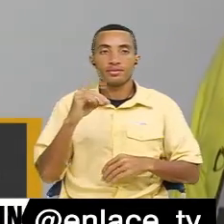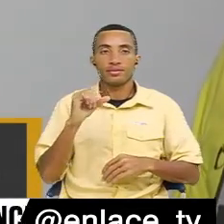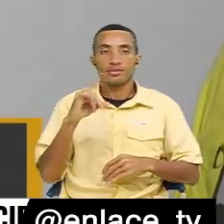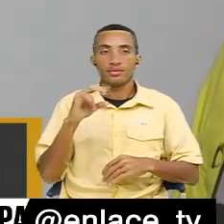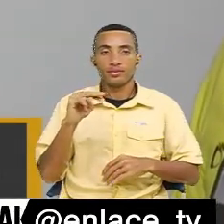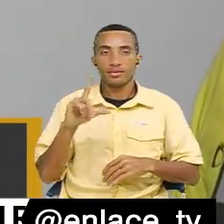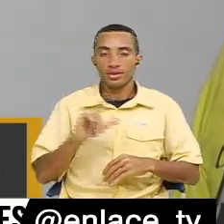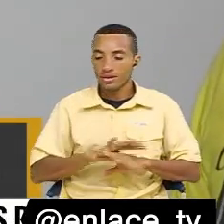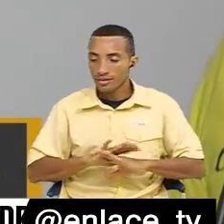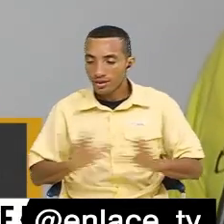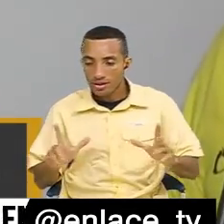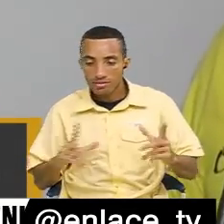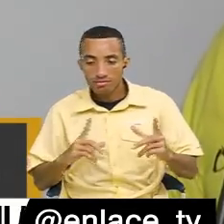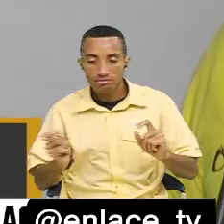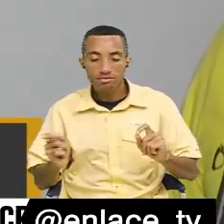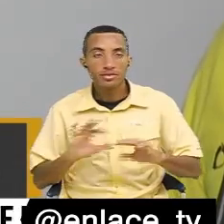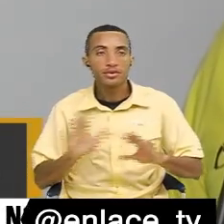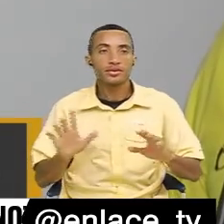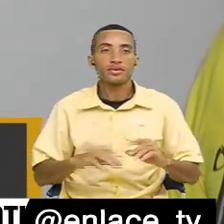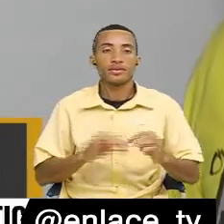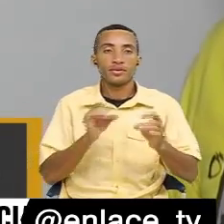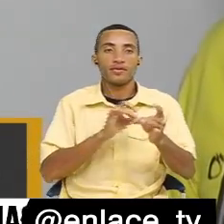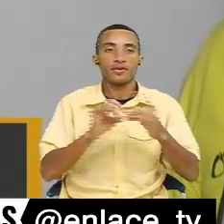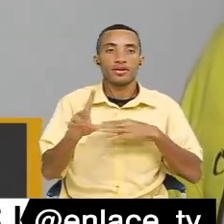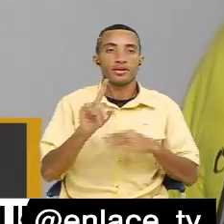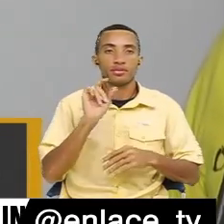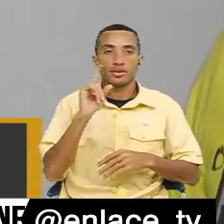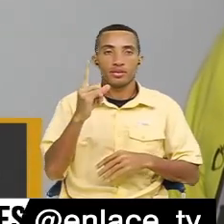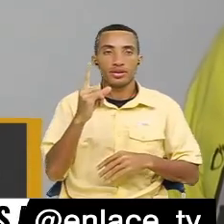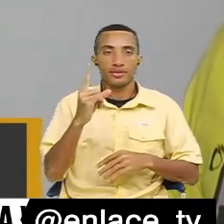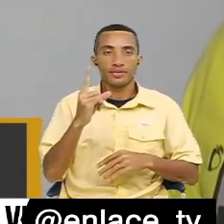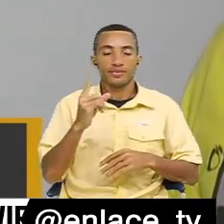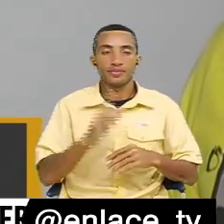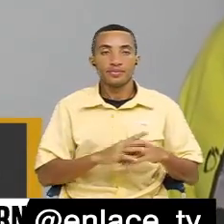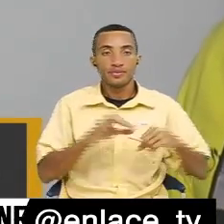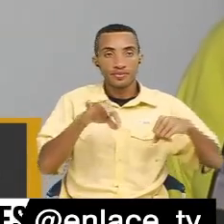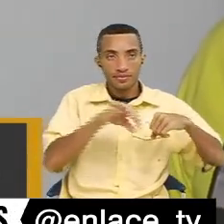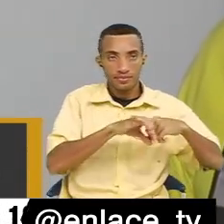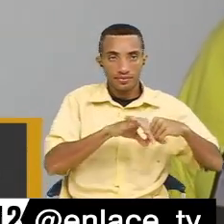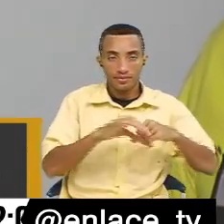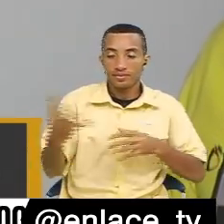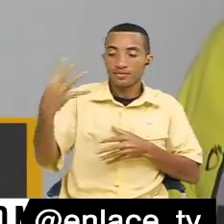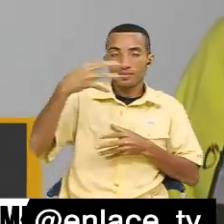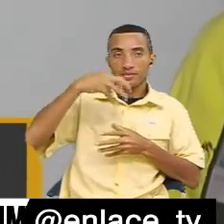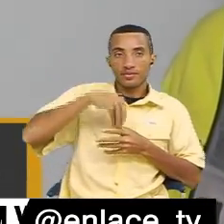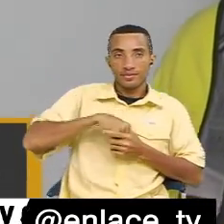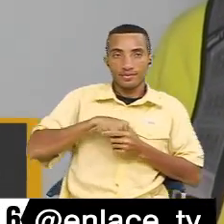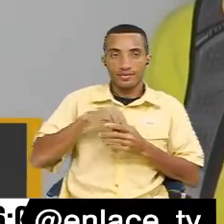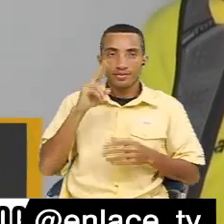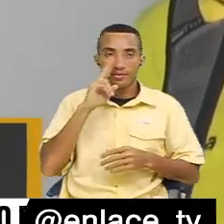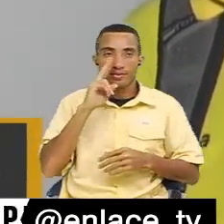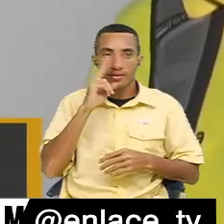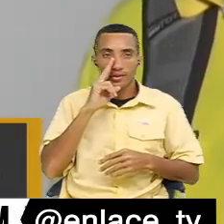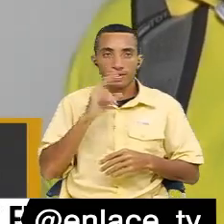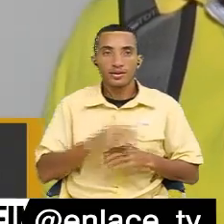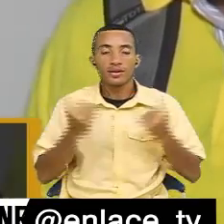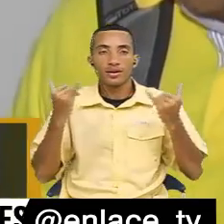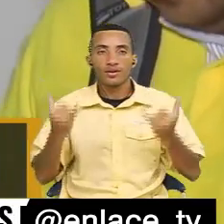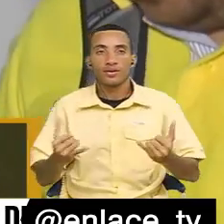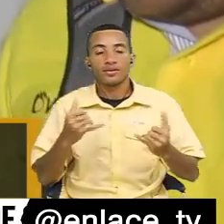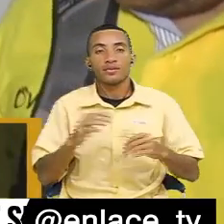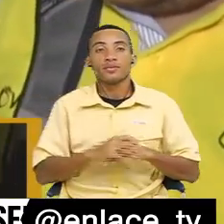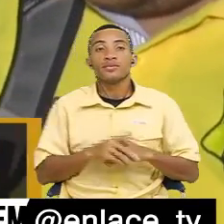para la primera fecha de la Liga Águila 2. Alianza Petrolera recibirá al Atlético Nacional. A esta hora nos acompaña el jefe de